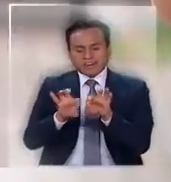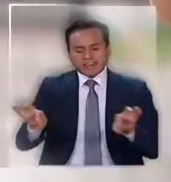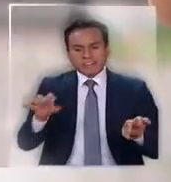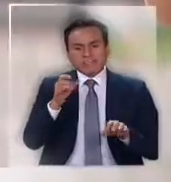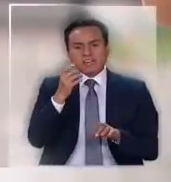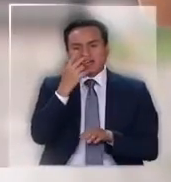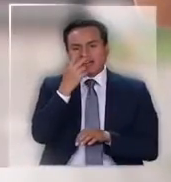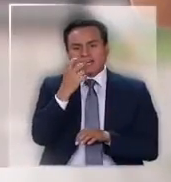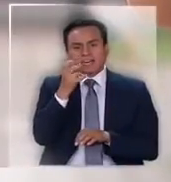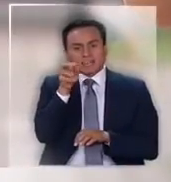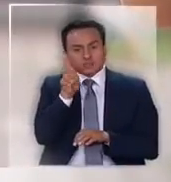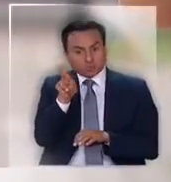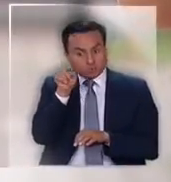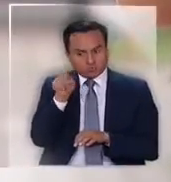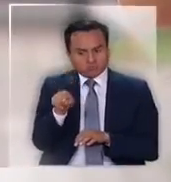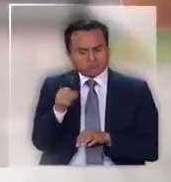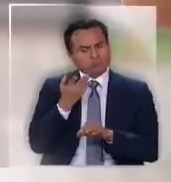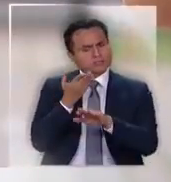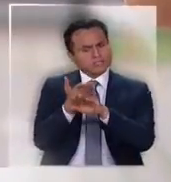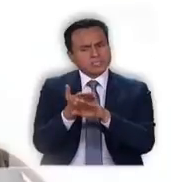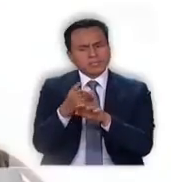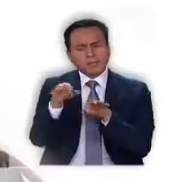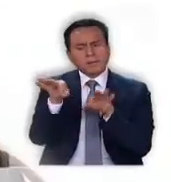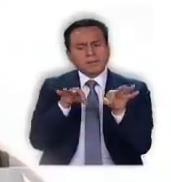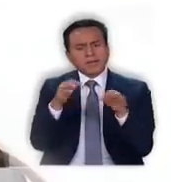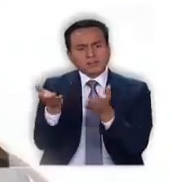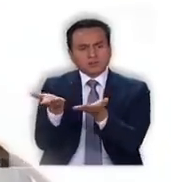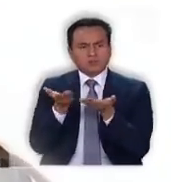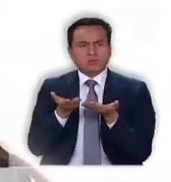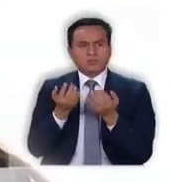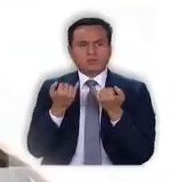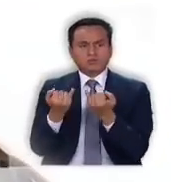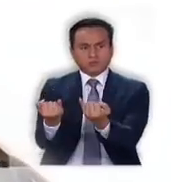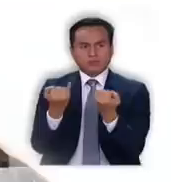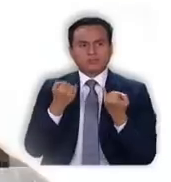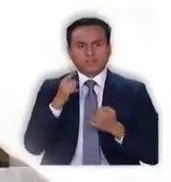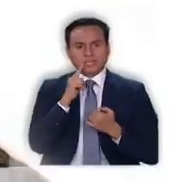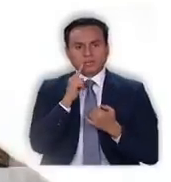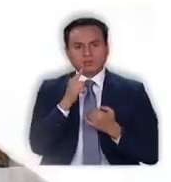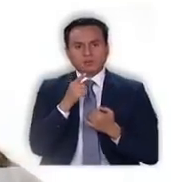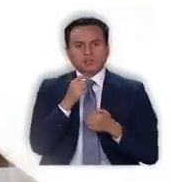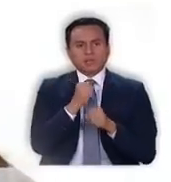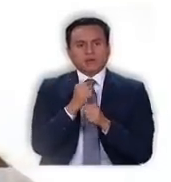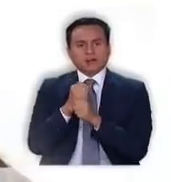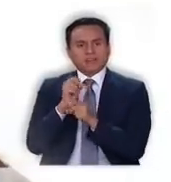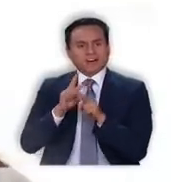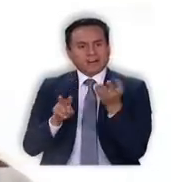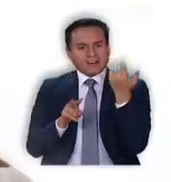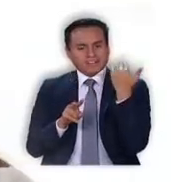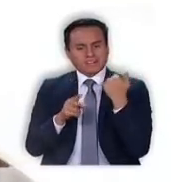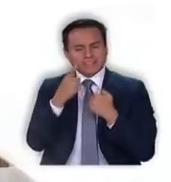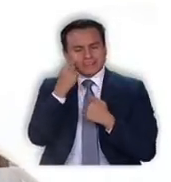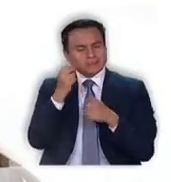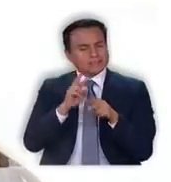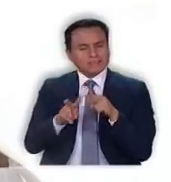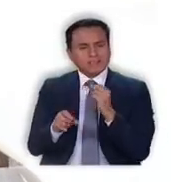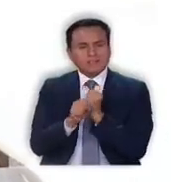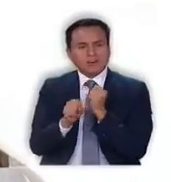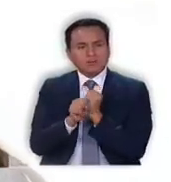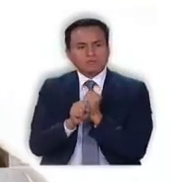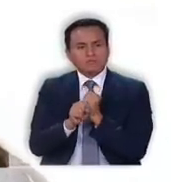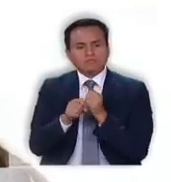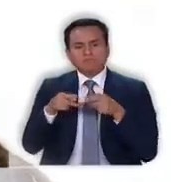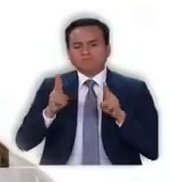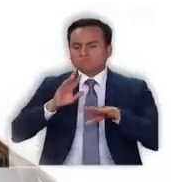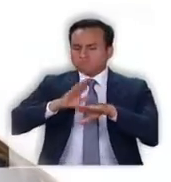Gasur, soliciten los planos. La información es que yo tengo, que los trabajos que se estaban realizando ese día estaban con